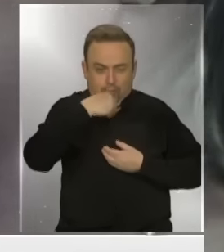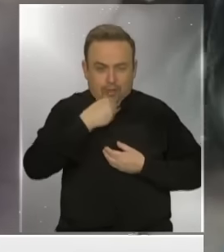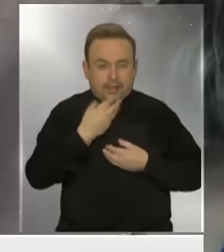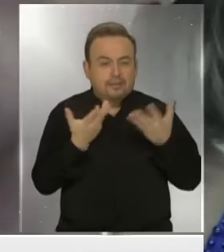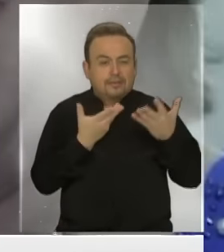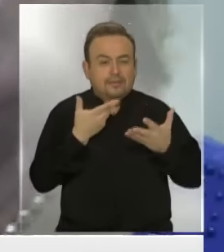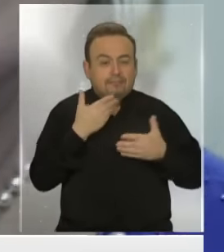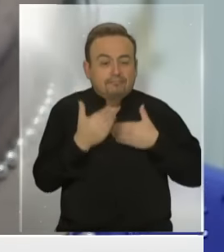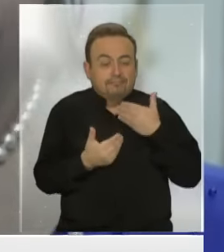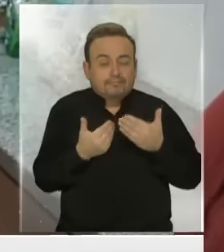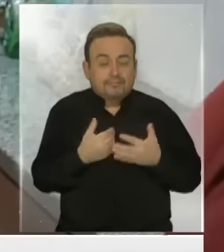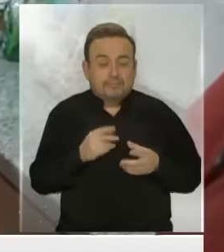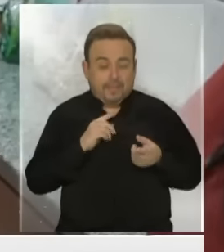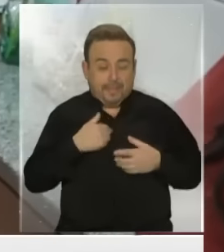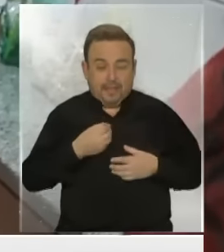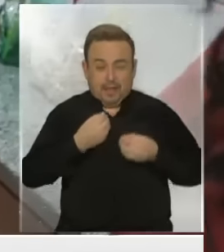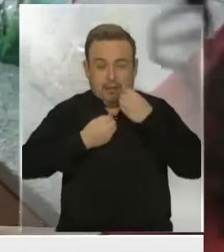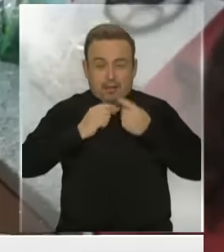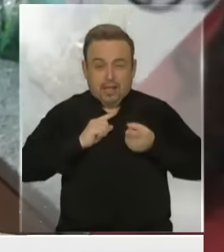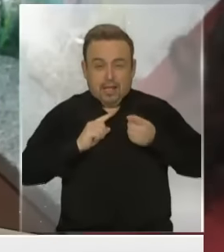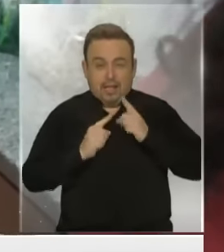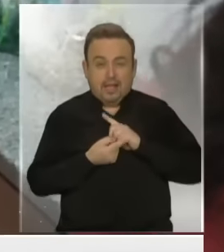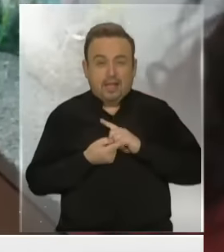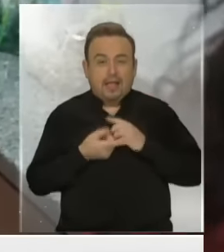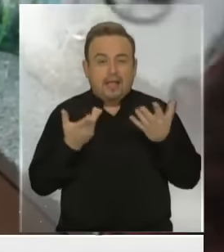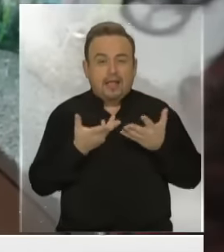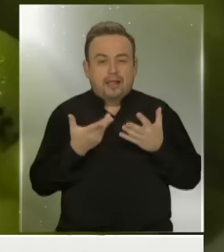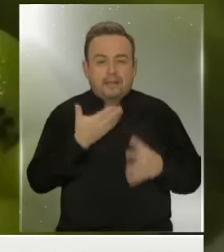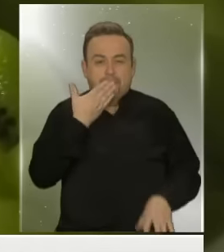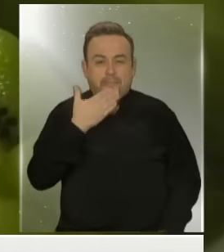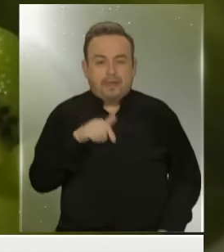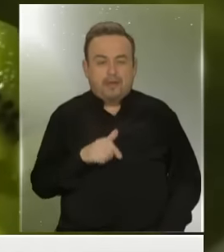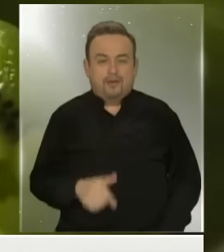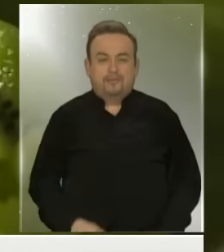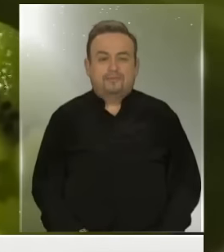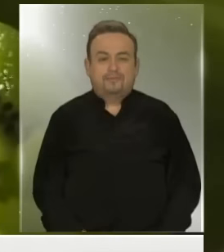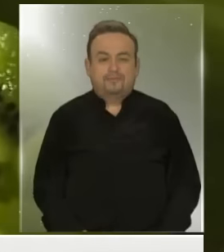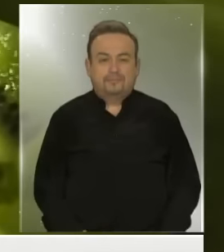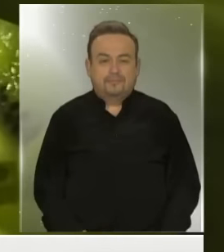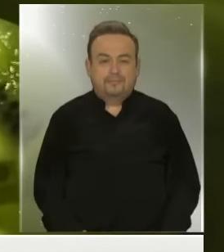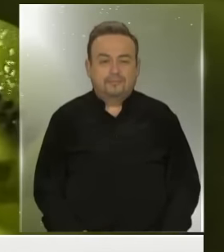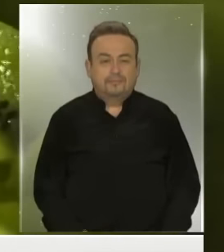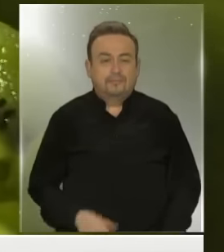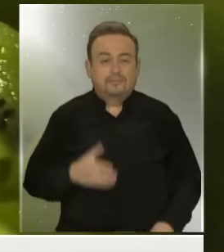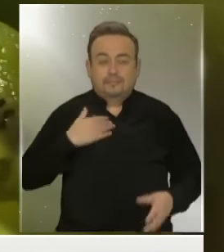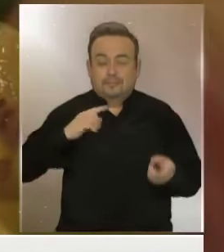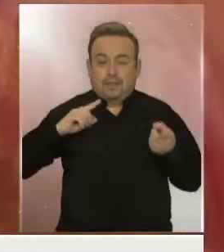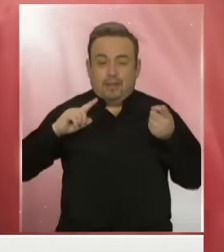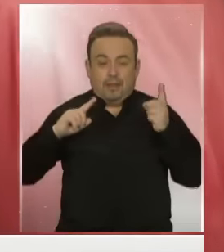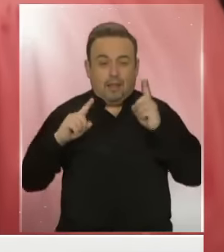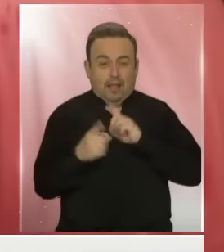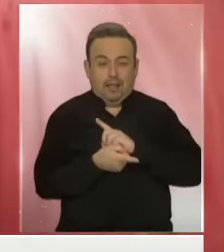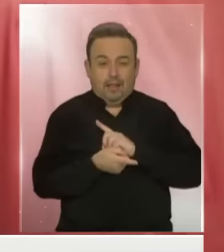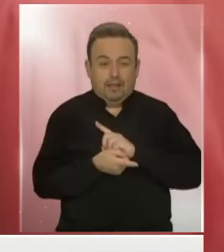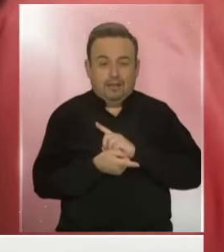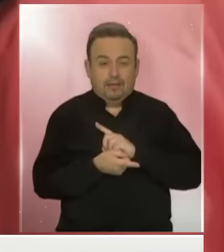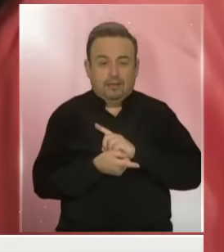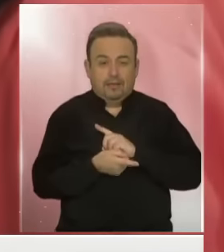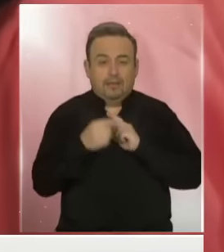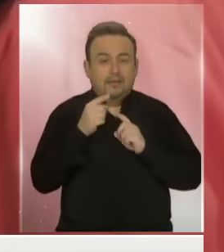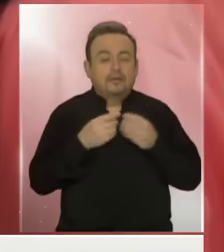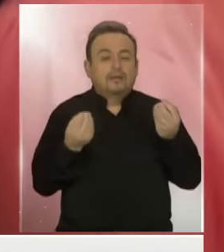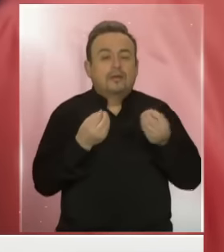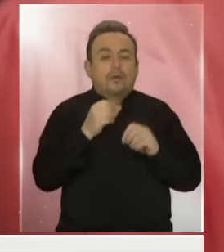al momento de cambiar la dieta e incorporar este superalimento. Cambios radicales.